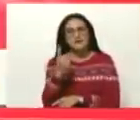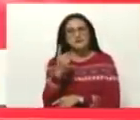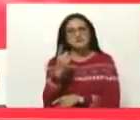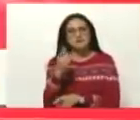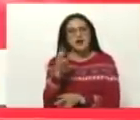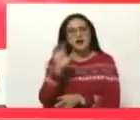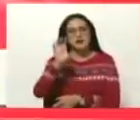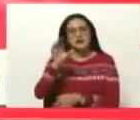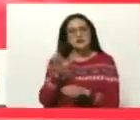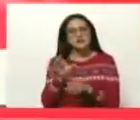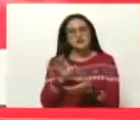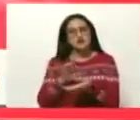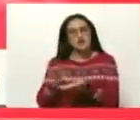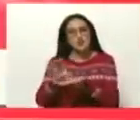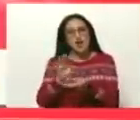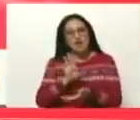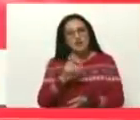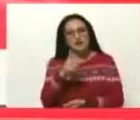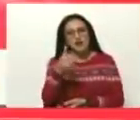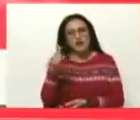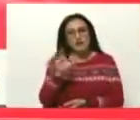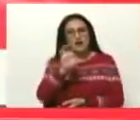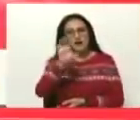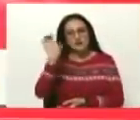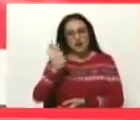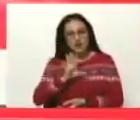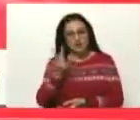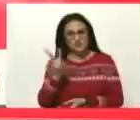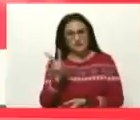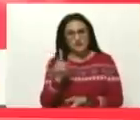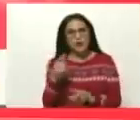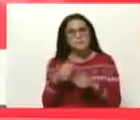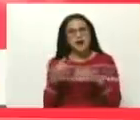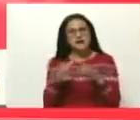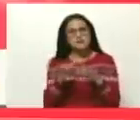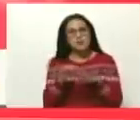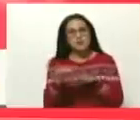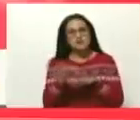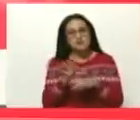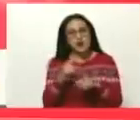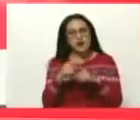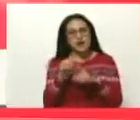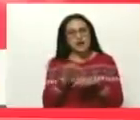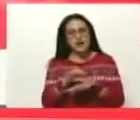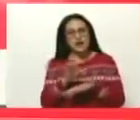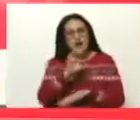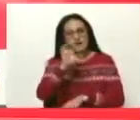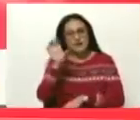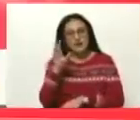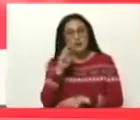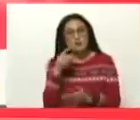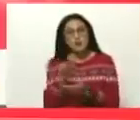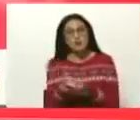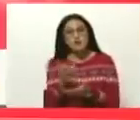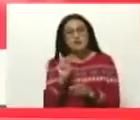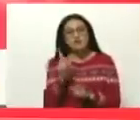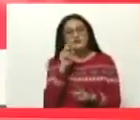interior del país para los equipos políticos municipales y estadales. Una propuesta que debe ser revisada de cara